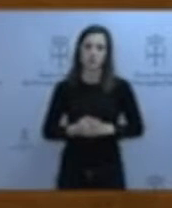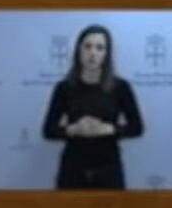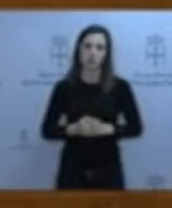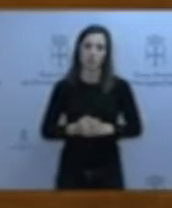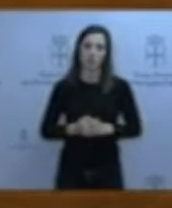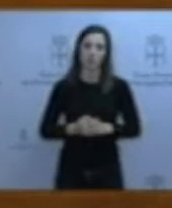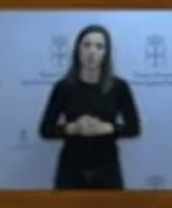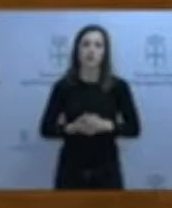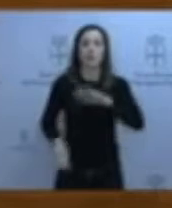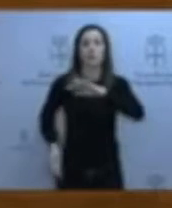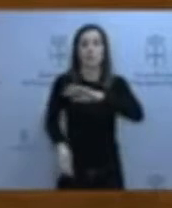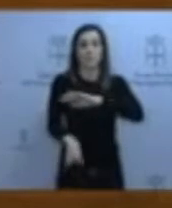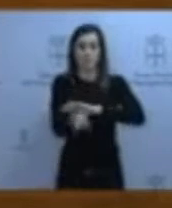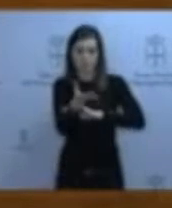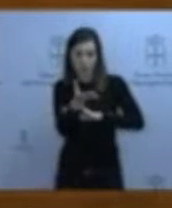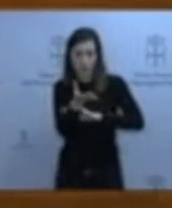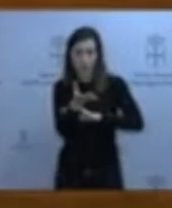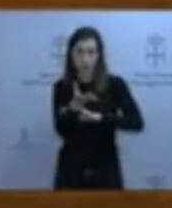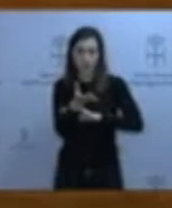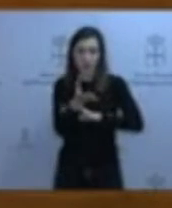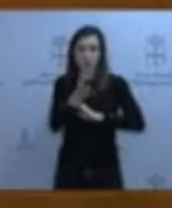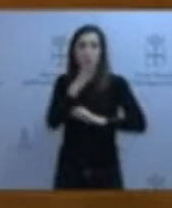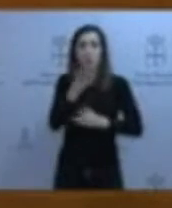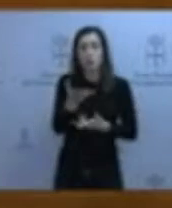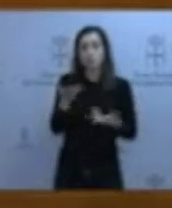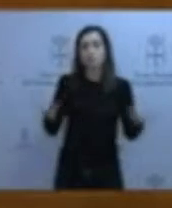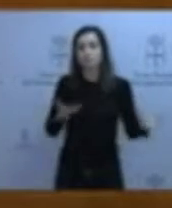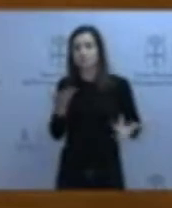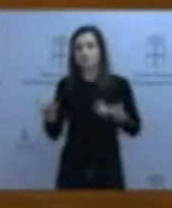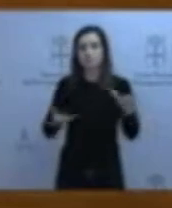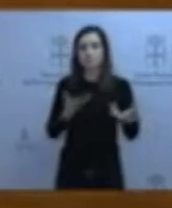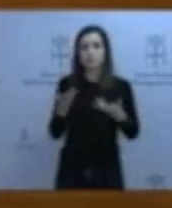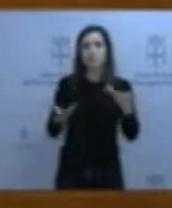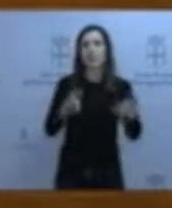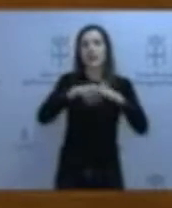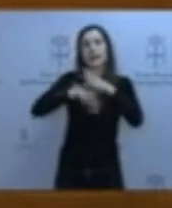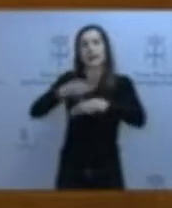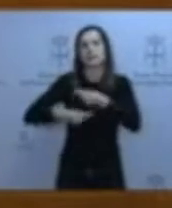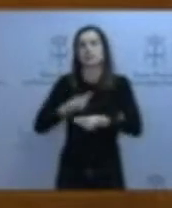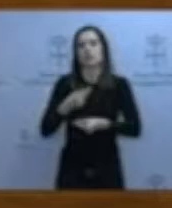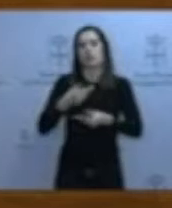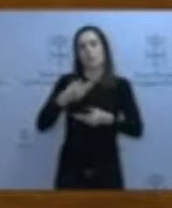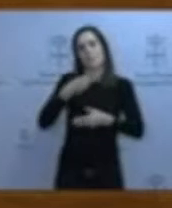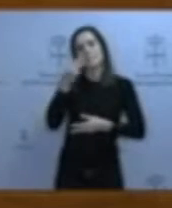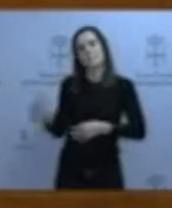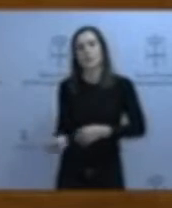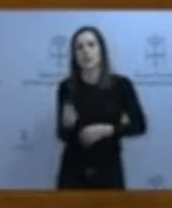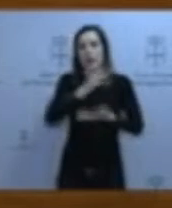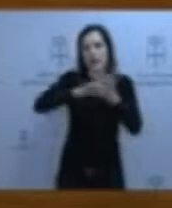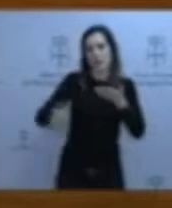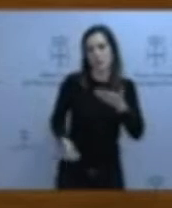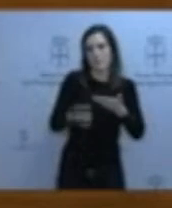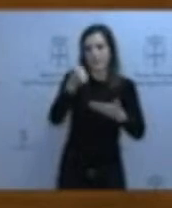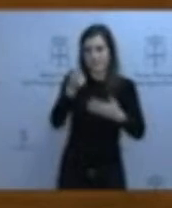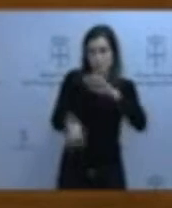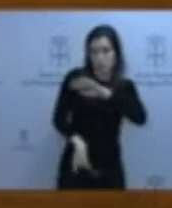se crean para intentar, con una excusa de mejora de la gestión, de agilidad de la gestión, acaba degenerando en